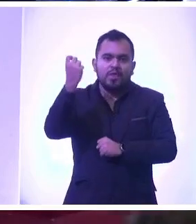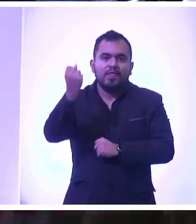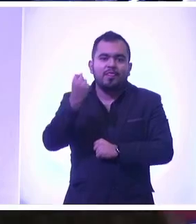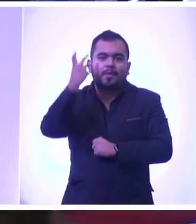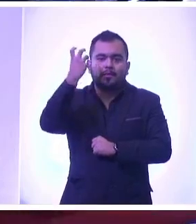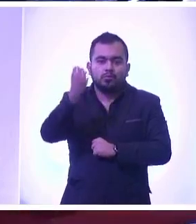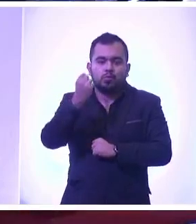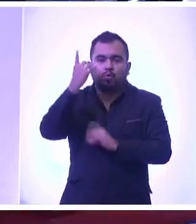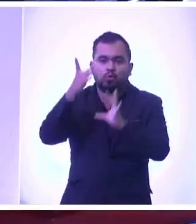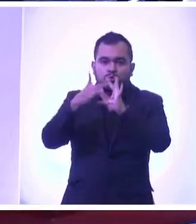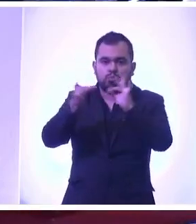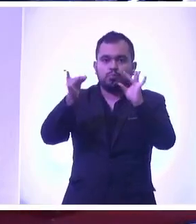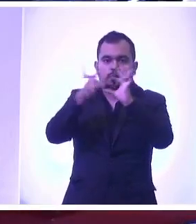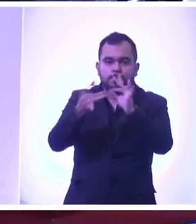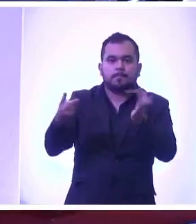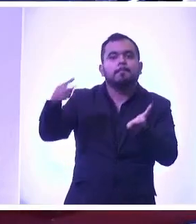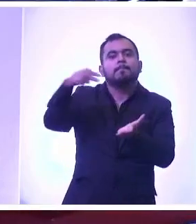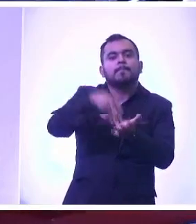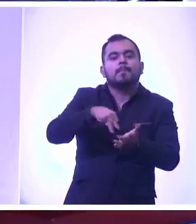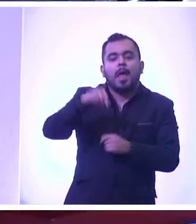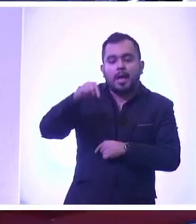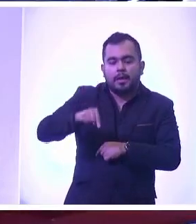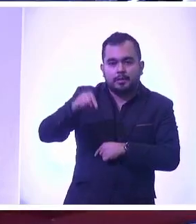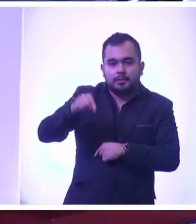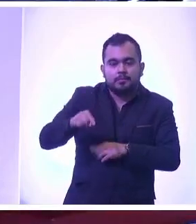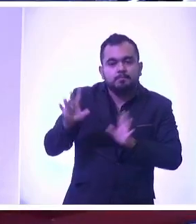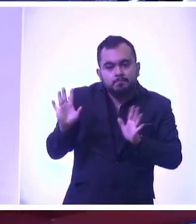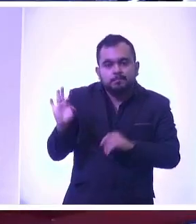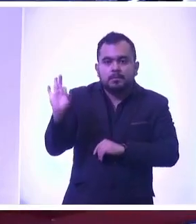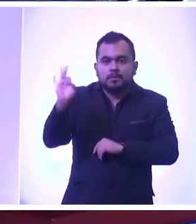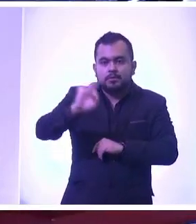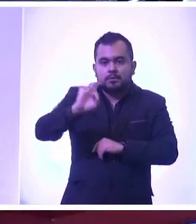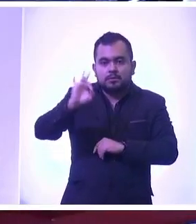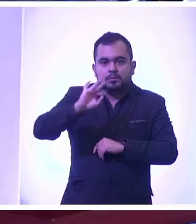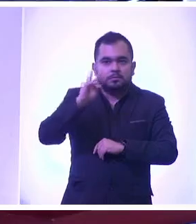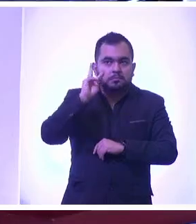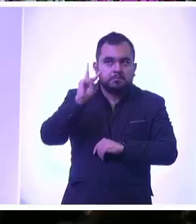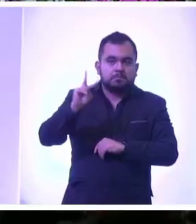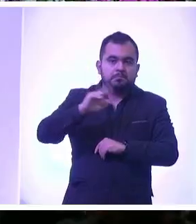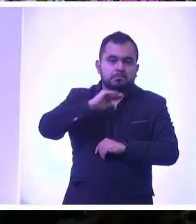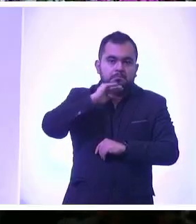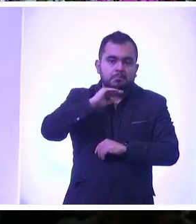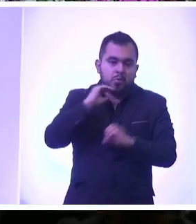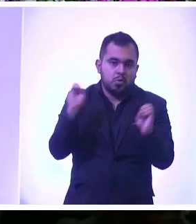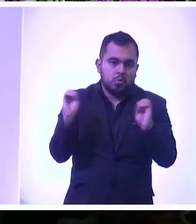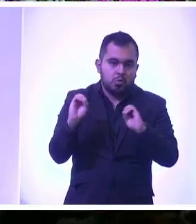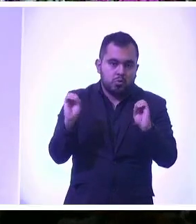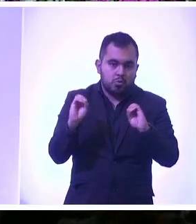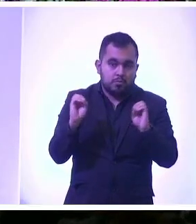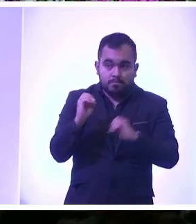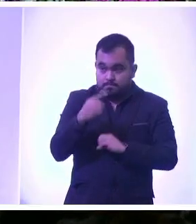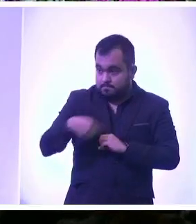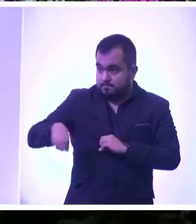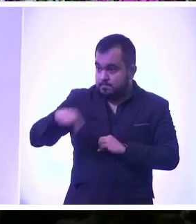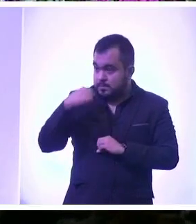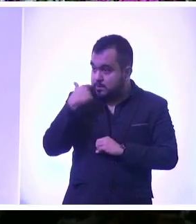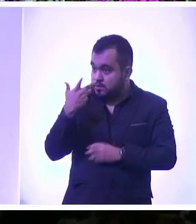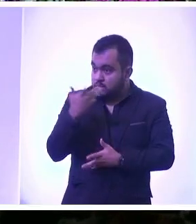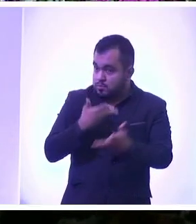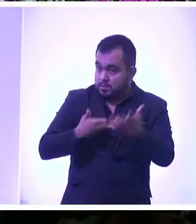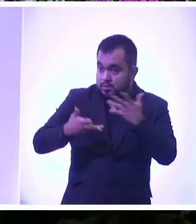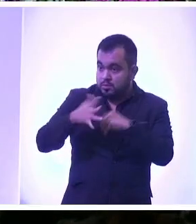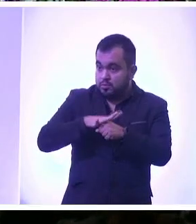es el que tenemos aquí y que probablemente no lo hemos visto todavía y alguien quisiera compartirnos Cuál es